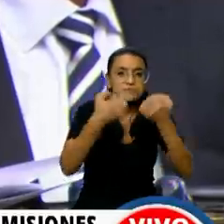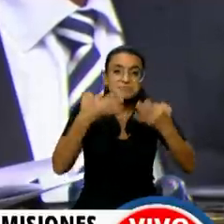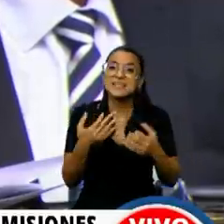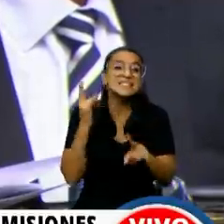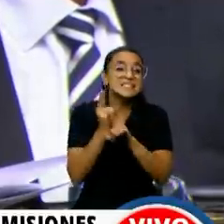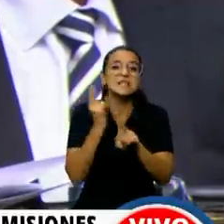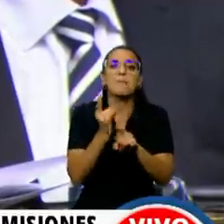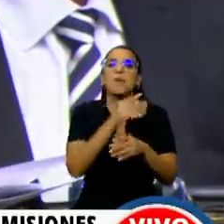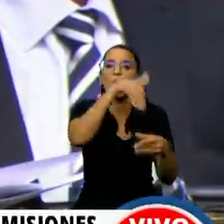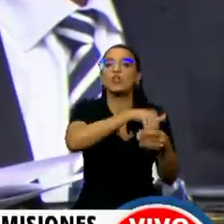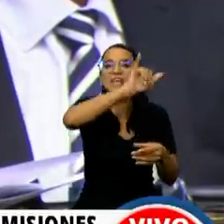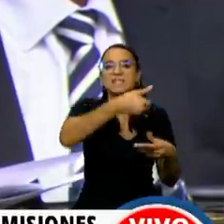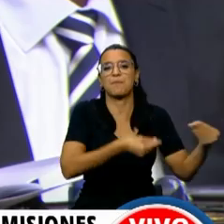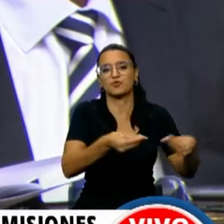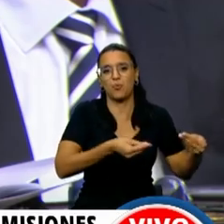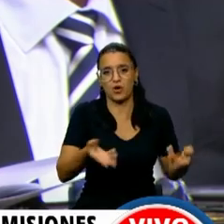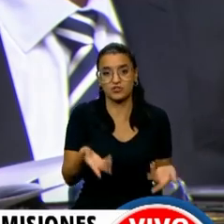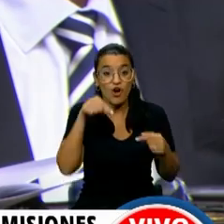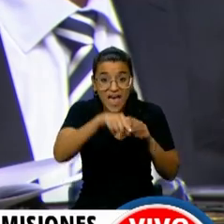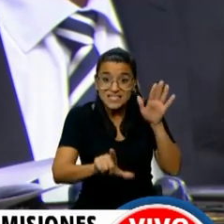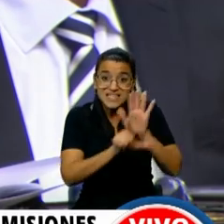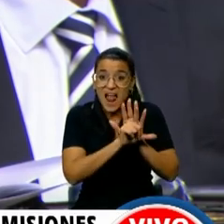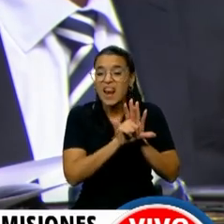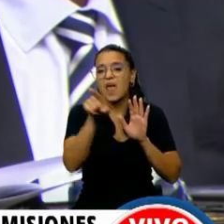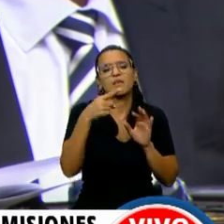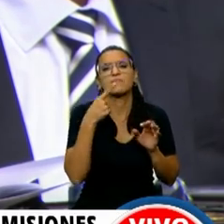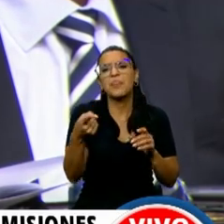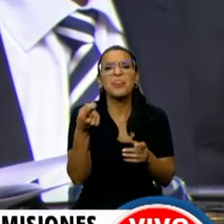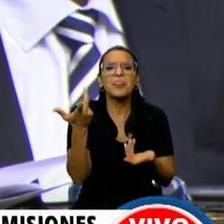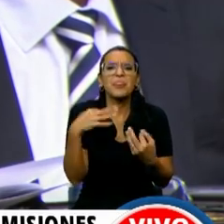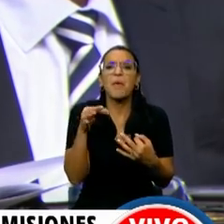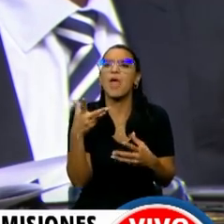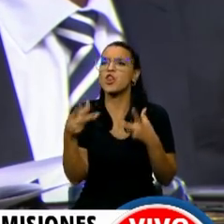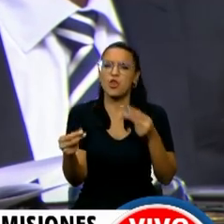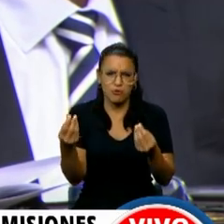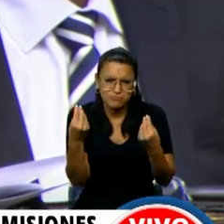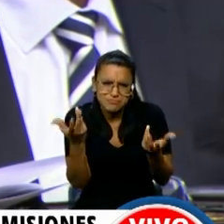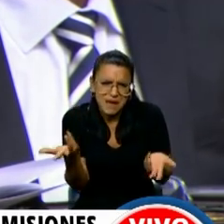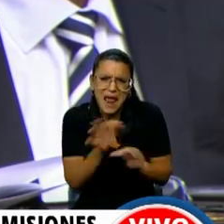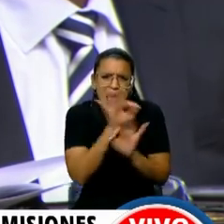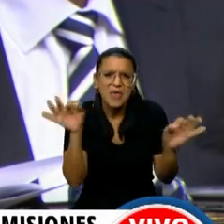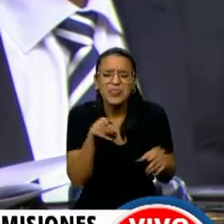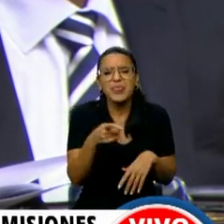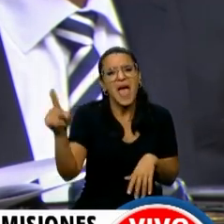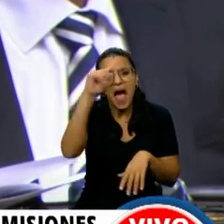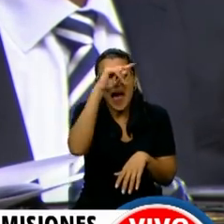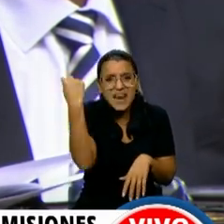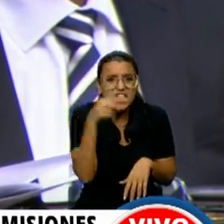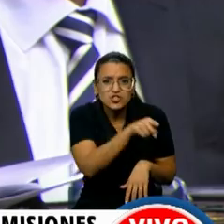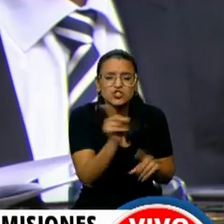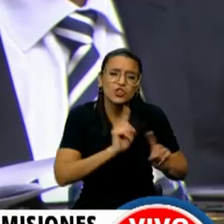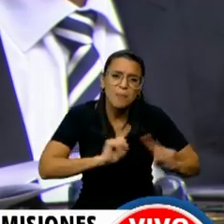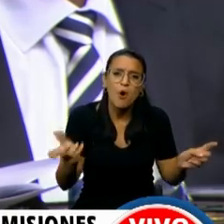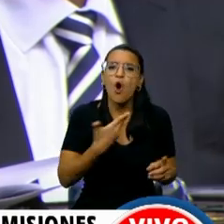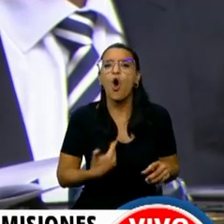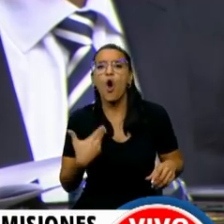esta herramienta al gobernador y esta ley no se le debería mezquinar a nadie menos a una nación menos